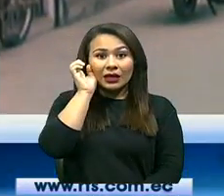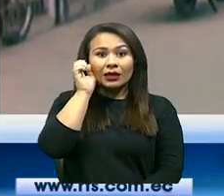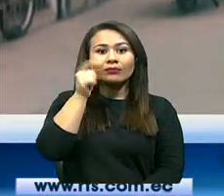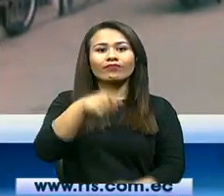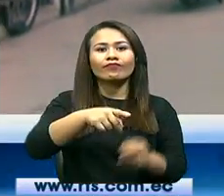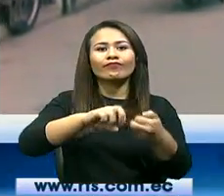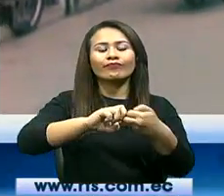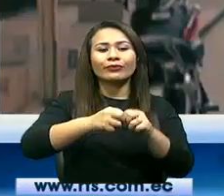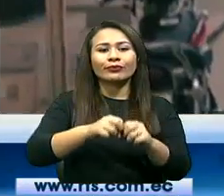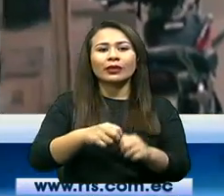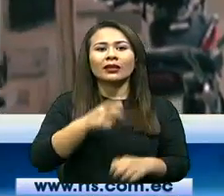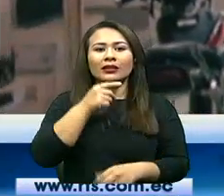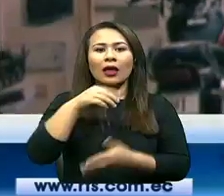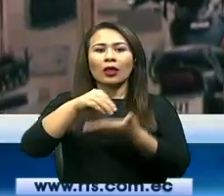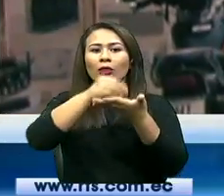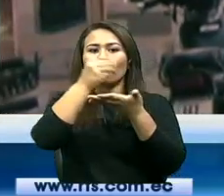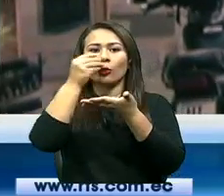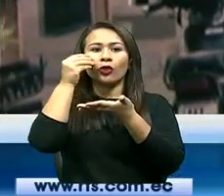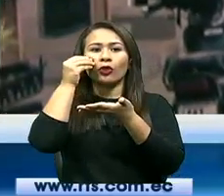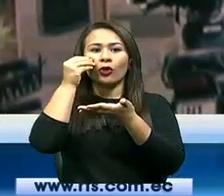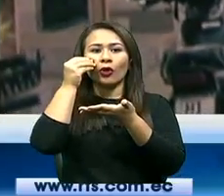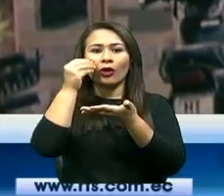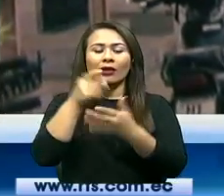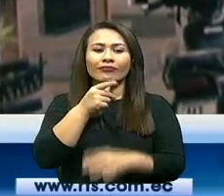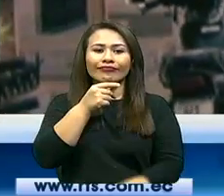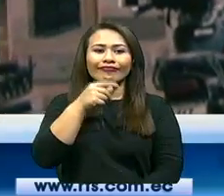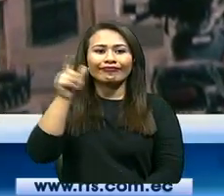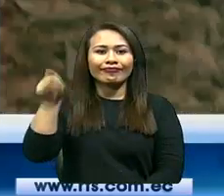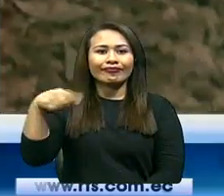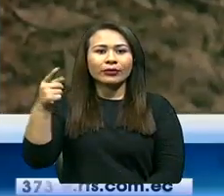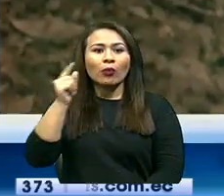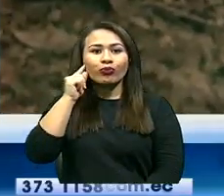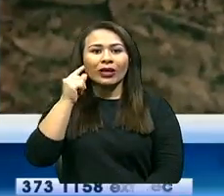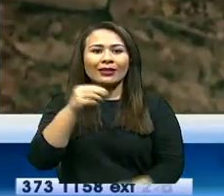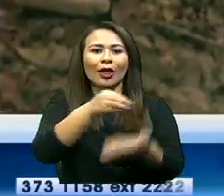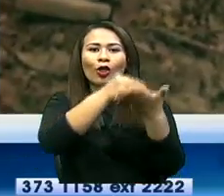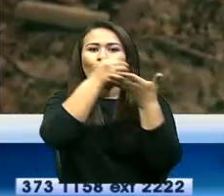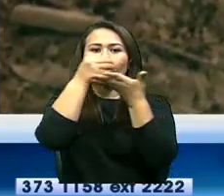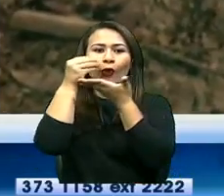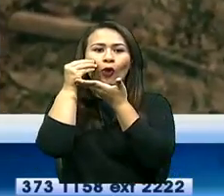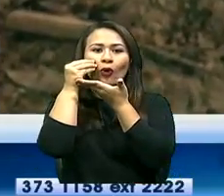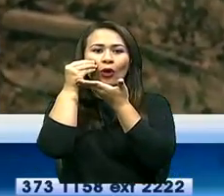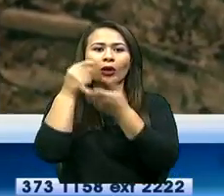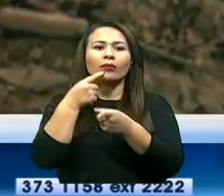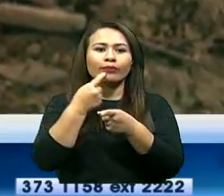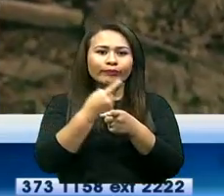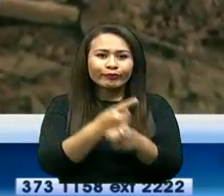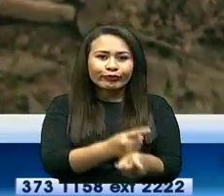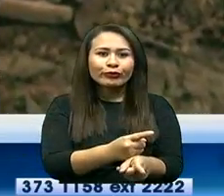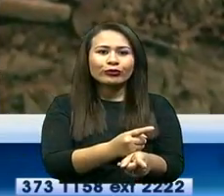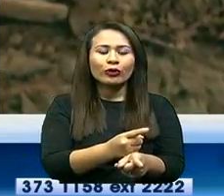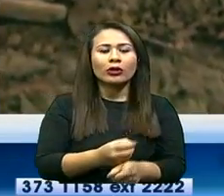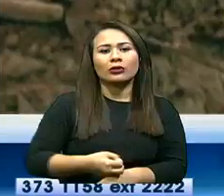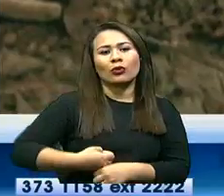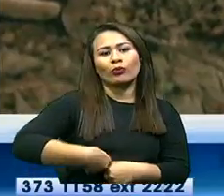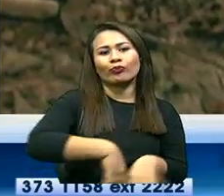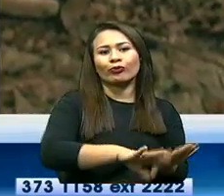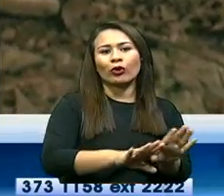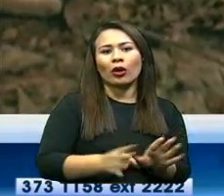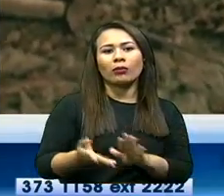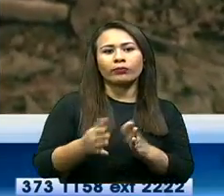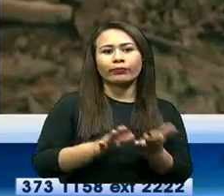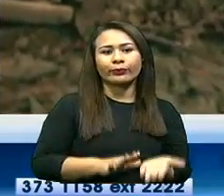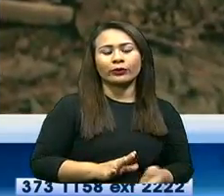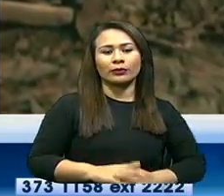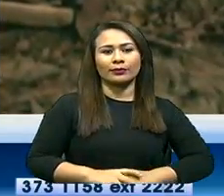sido víctima de escopolamina, pues el fallecido habría salido con otra persona más, que también resultó afectada. El